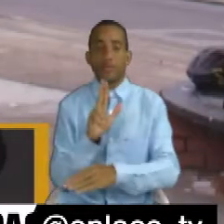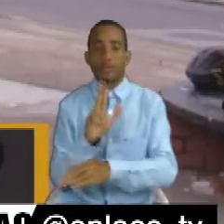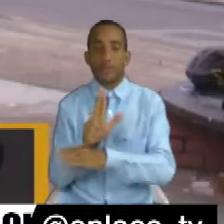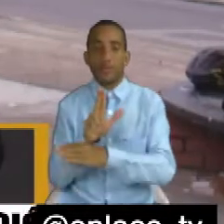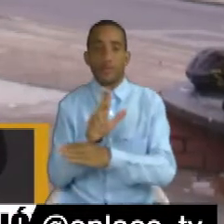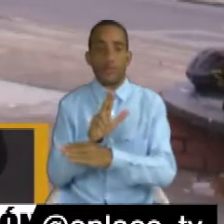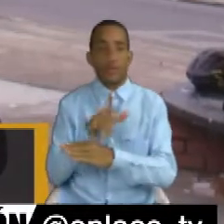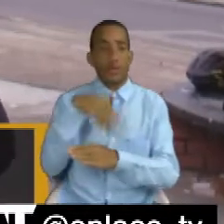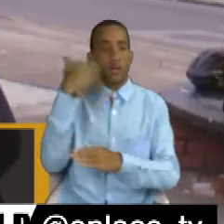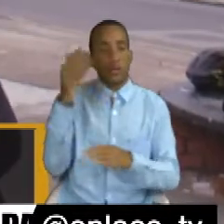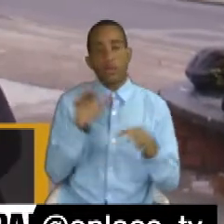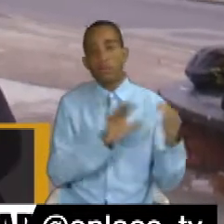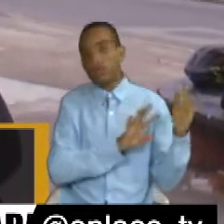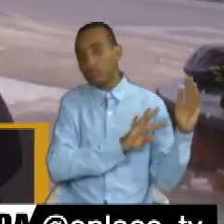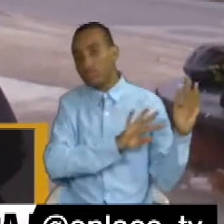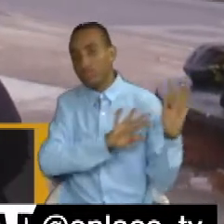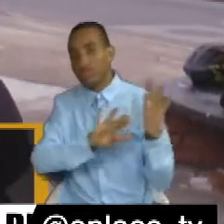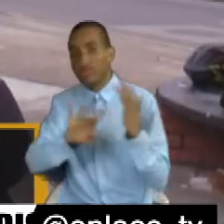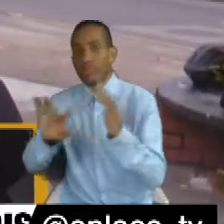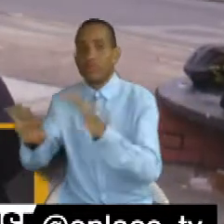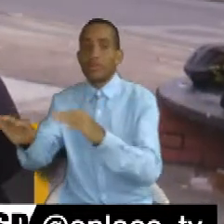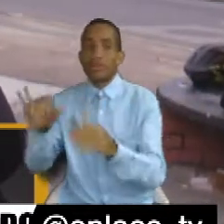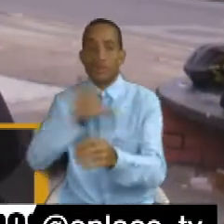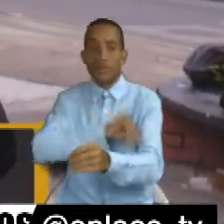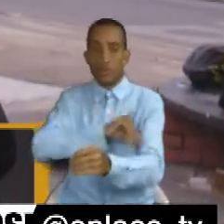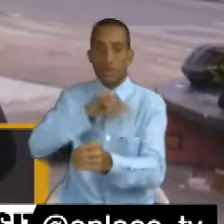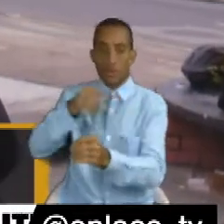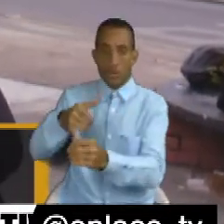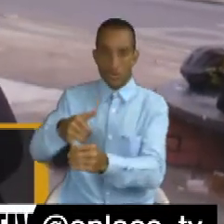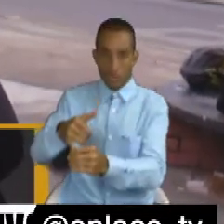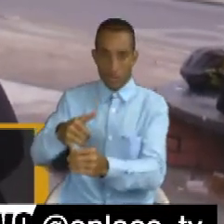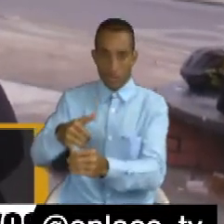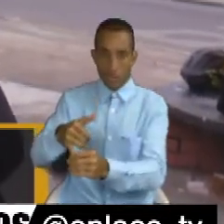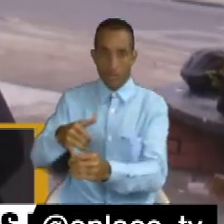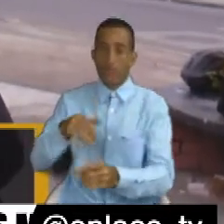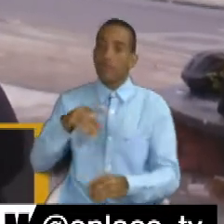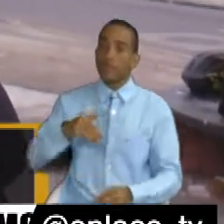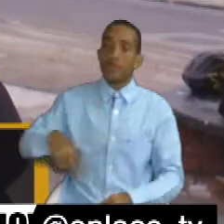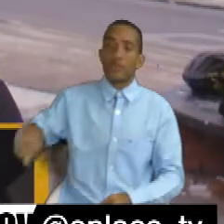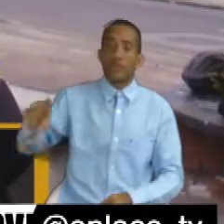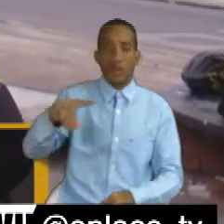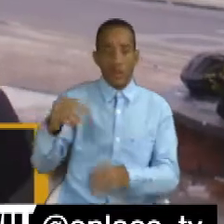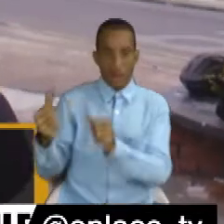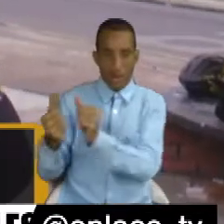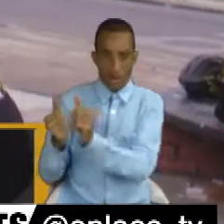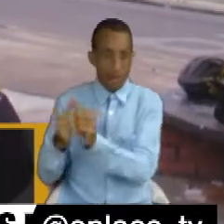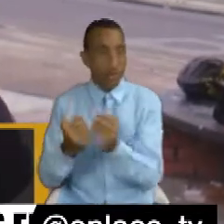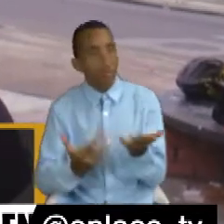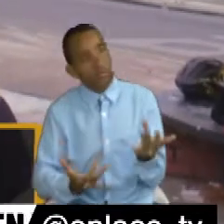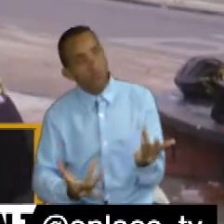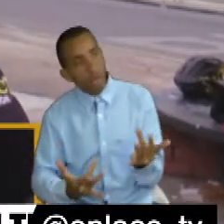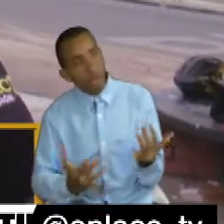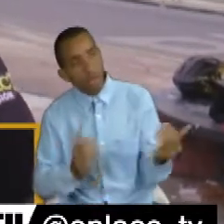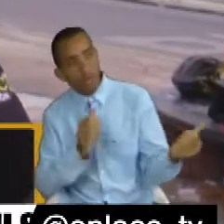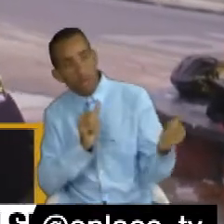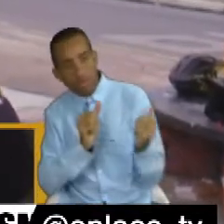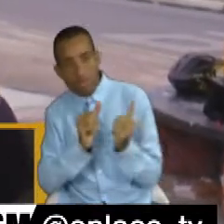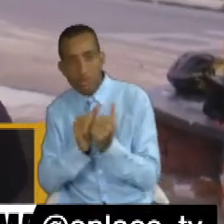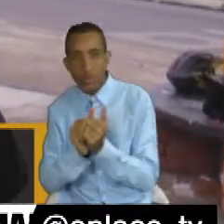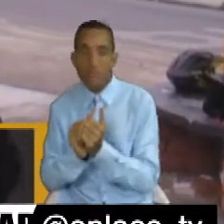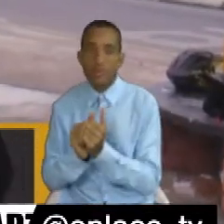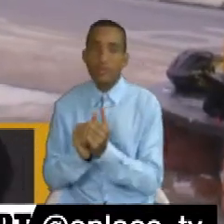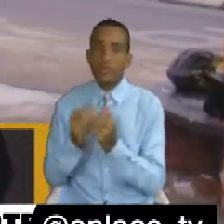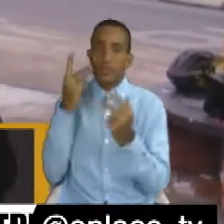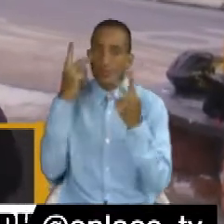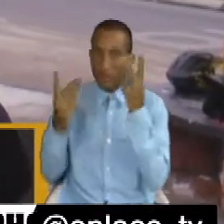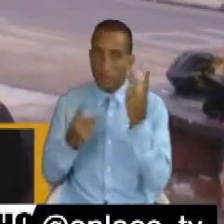vamos en una caravana hacia el municipio de Yondó, donde los compañeros nos están esperando y vamos a solidarizarnos con ellos. Visitamos